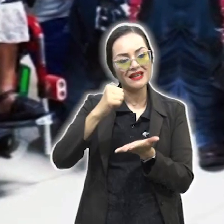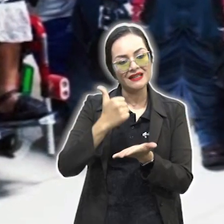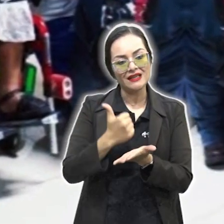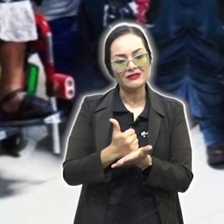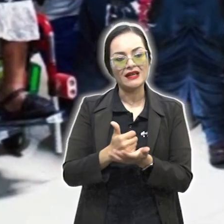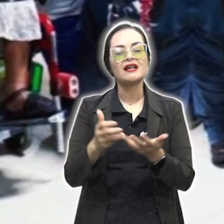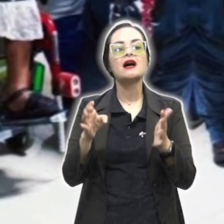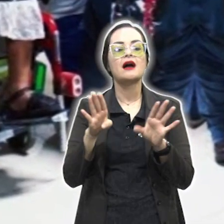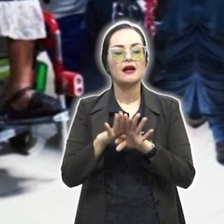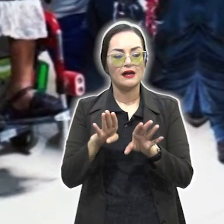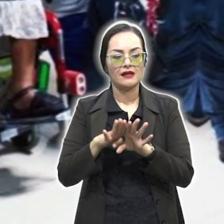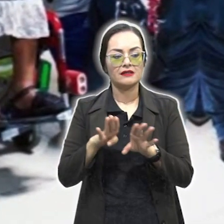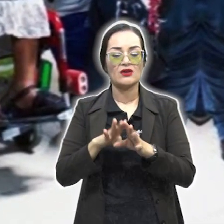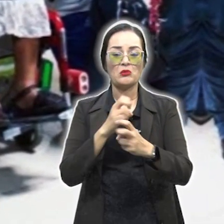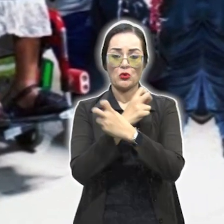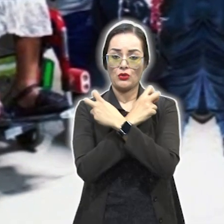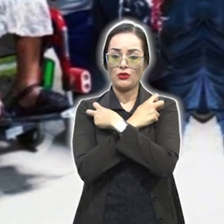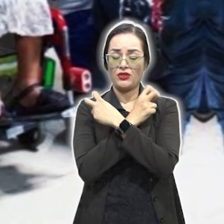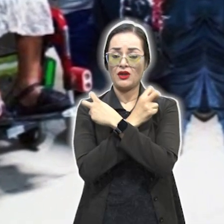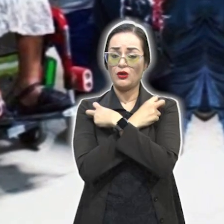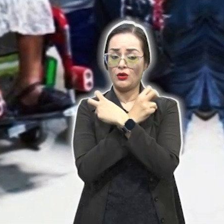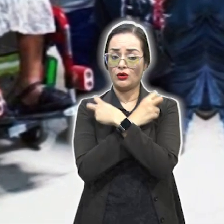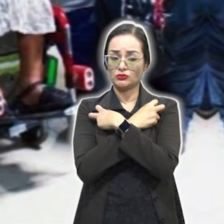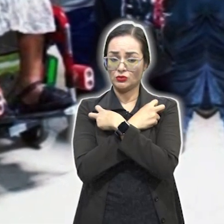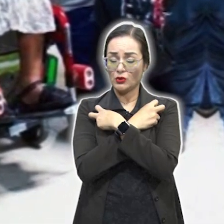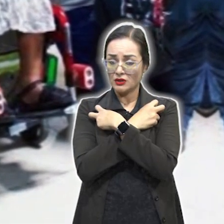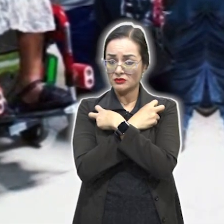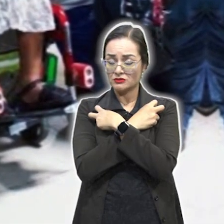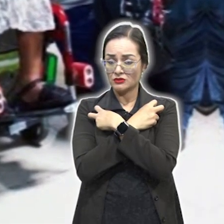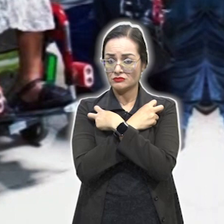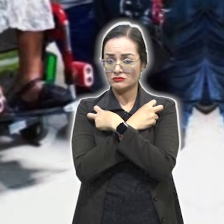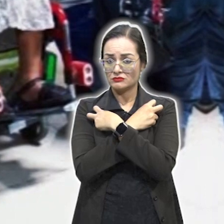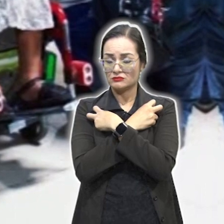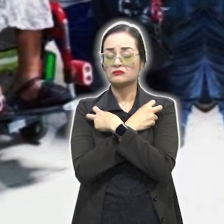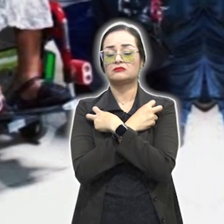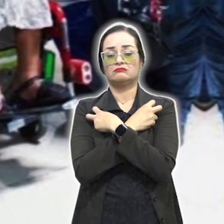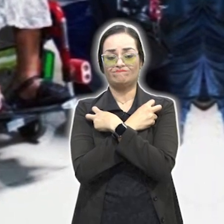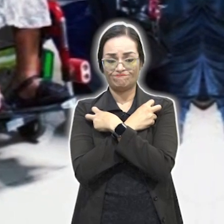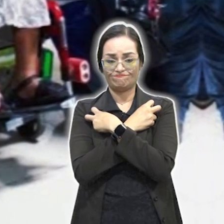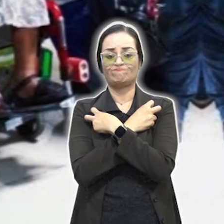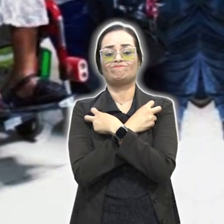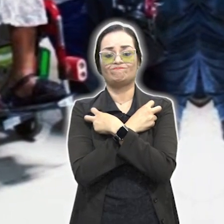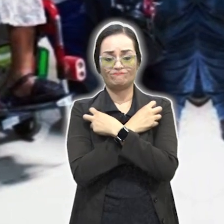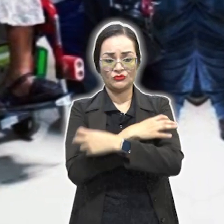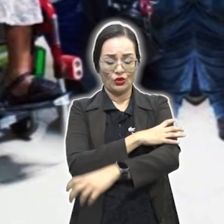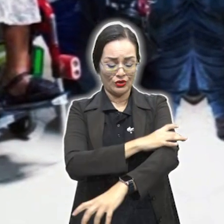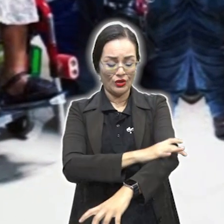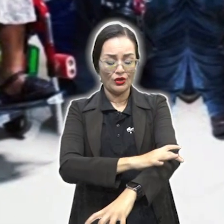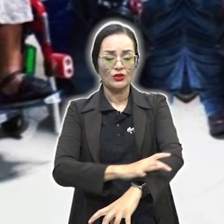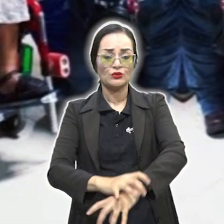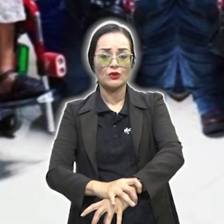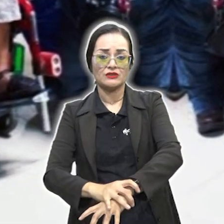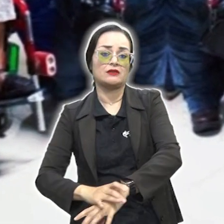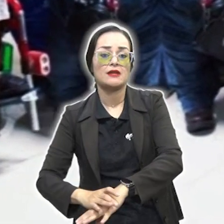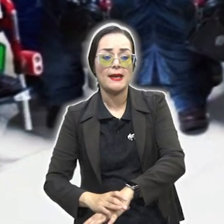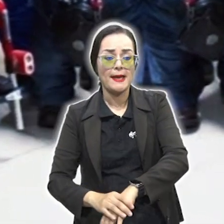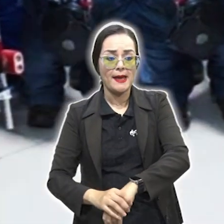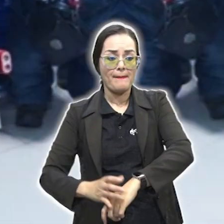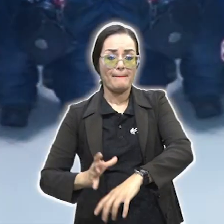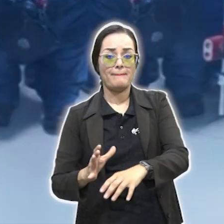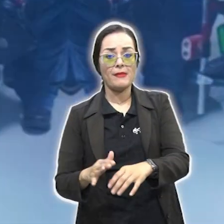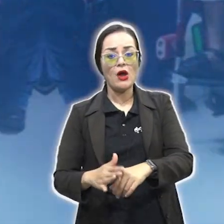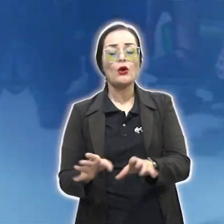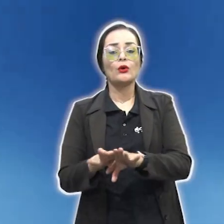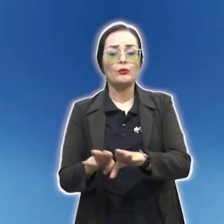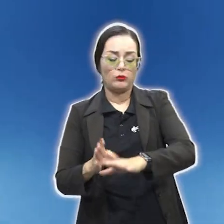baja consiste en una alteración ósea de origen cromosómico caracterizada porque todos los huesos largos están